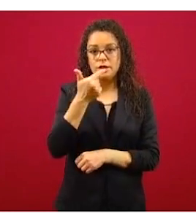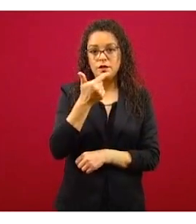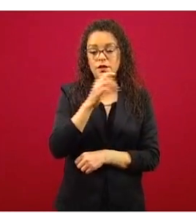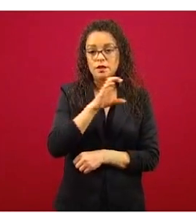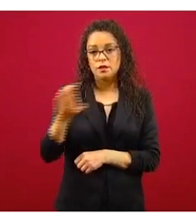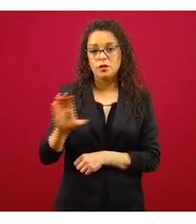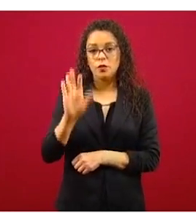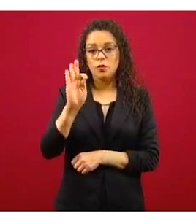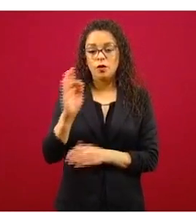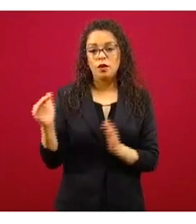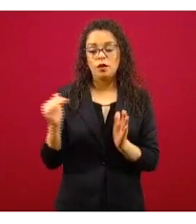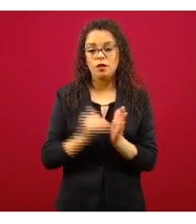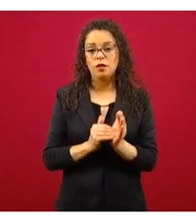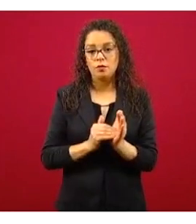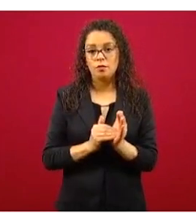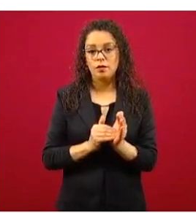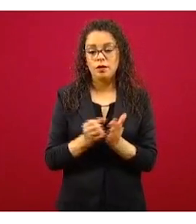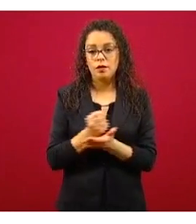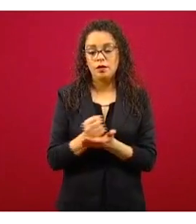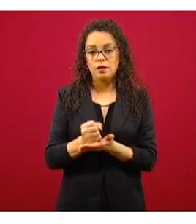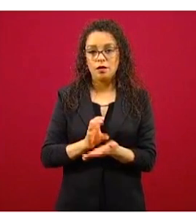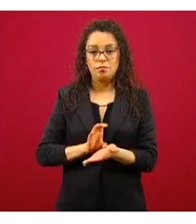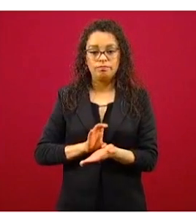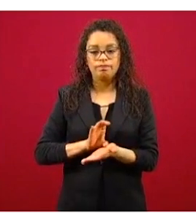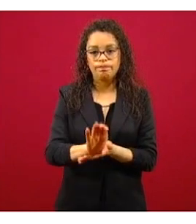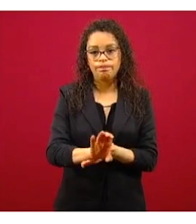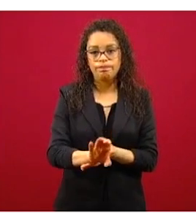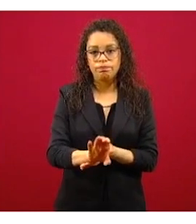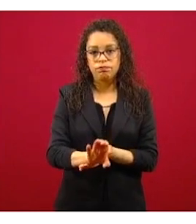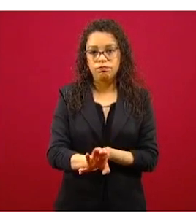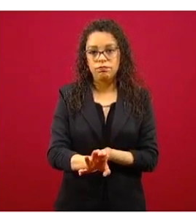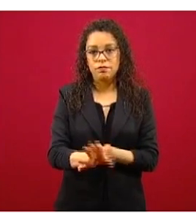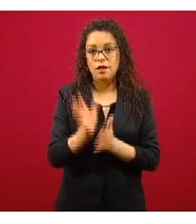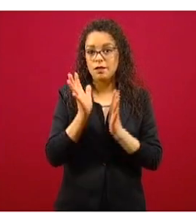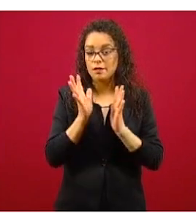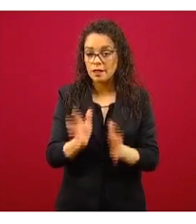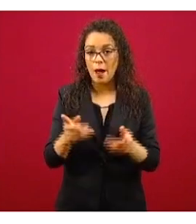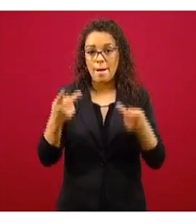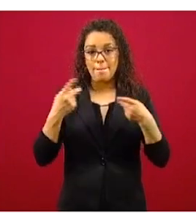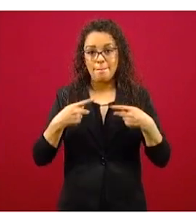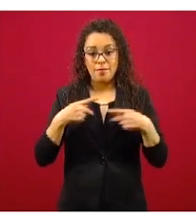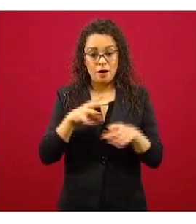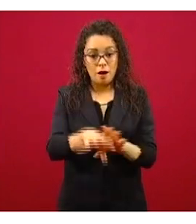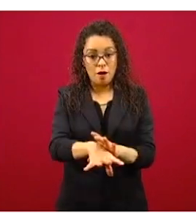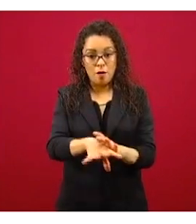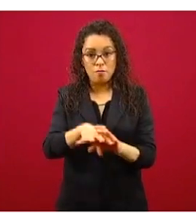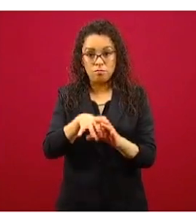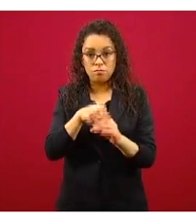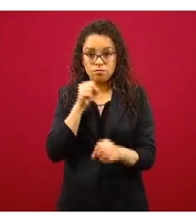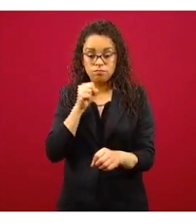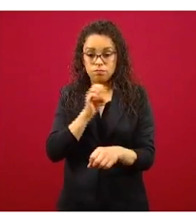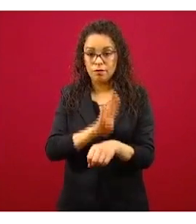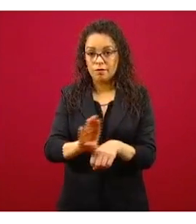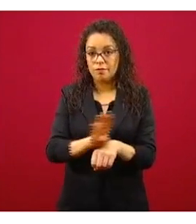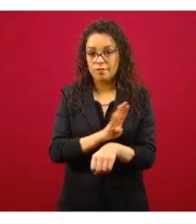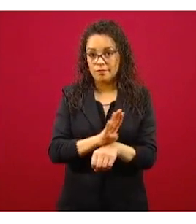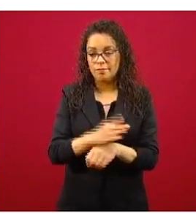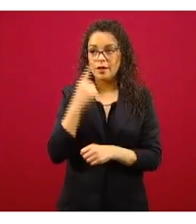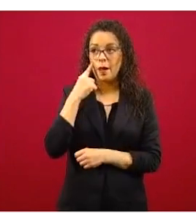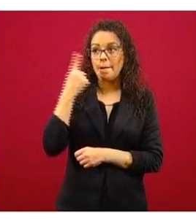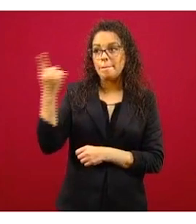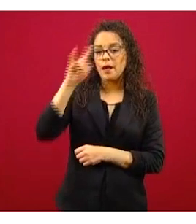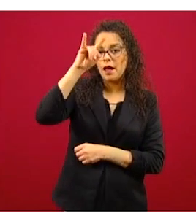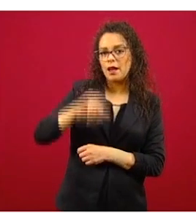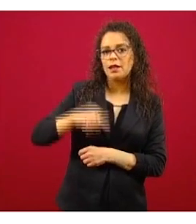740 mil créditos ya en los bolsillos de los beneficiarios. Se trata, como ven en la lista,